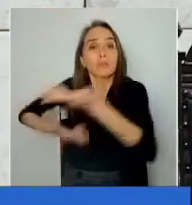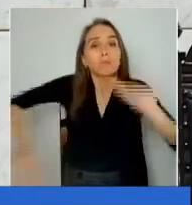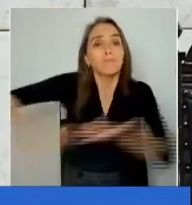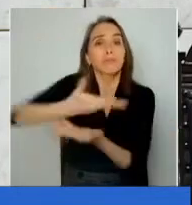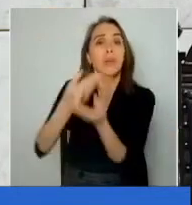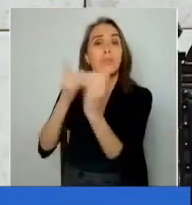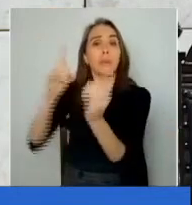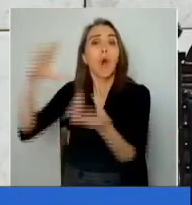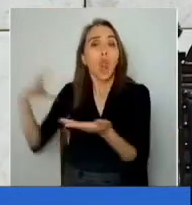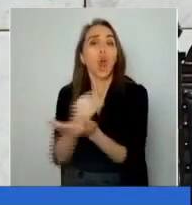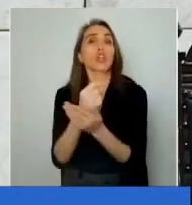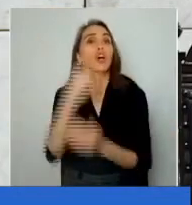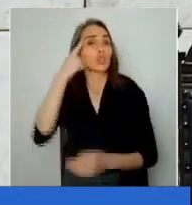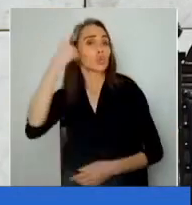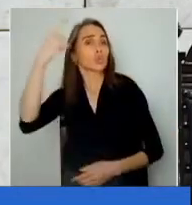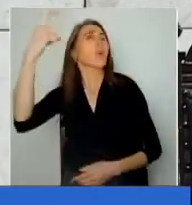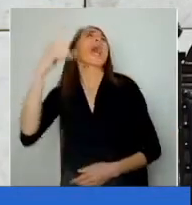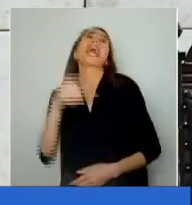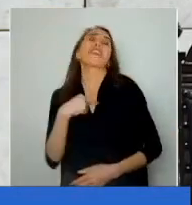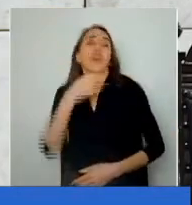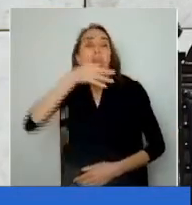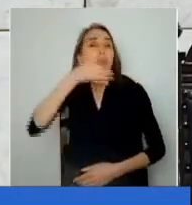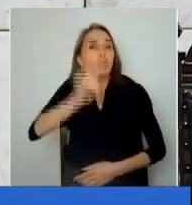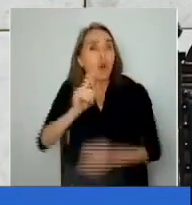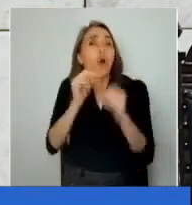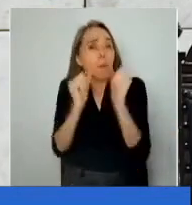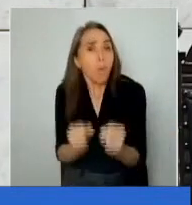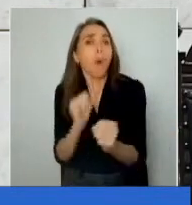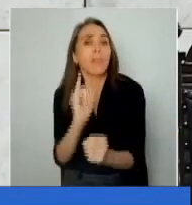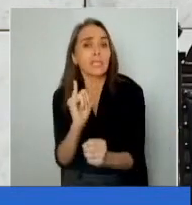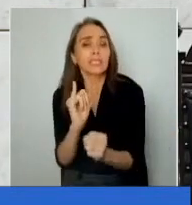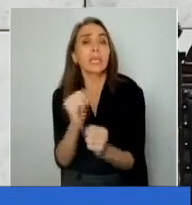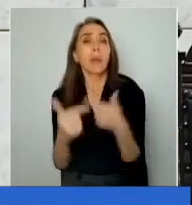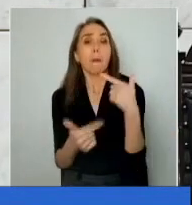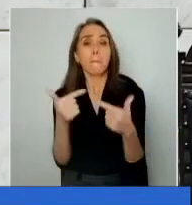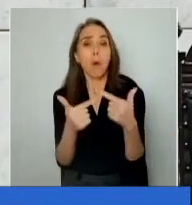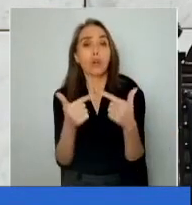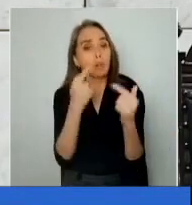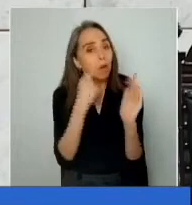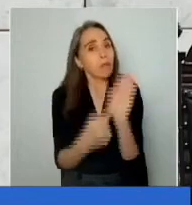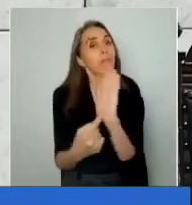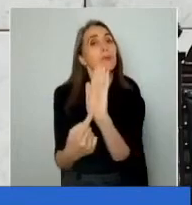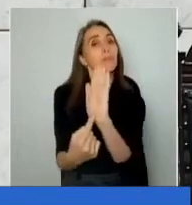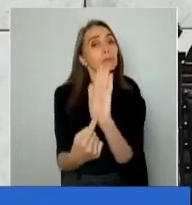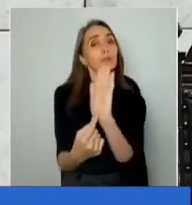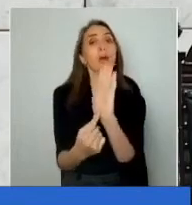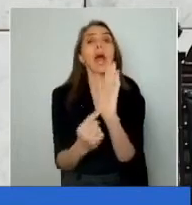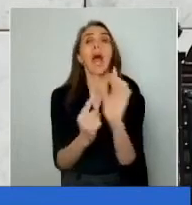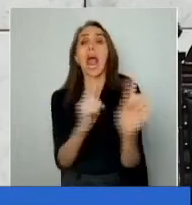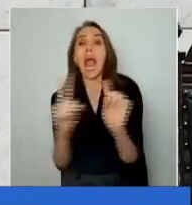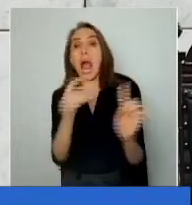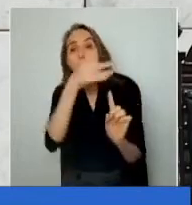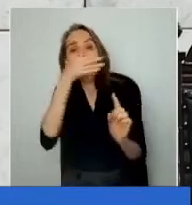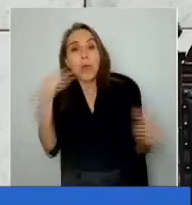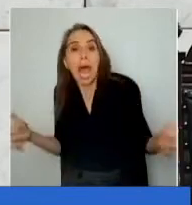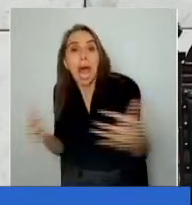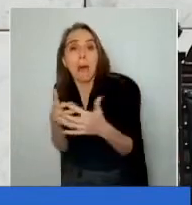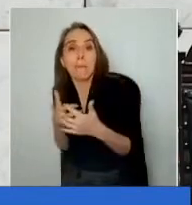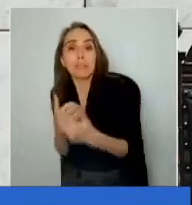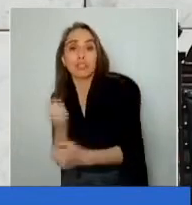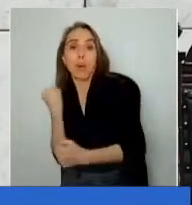no es un sueño esto es posible la política debe ser un reflejo de eso las ambiciones personales por el poder no